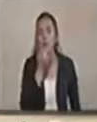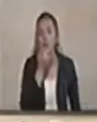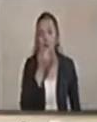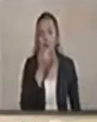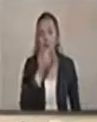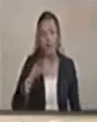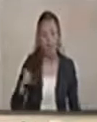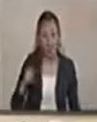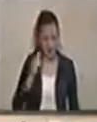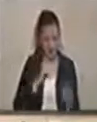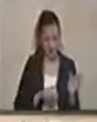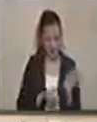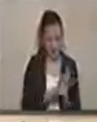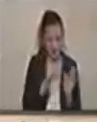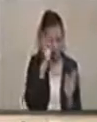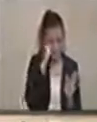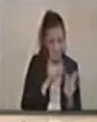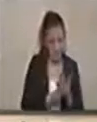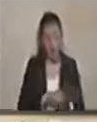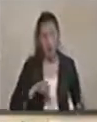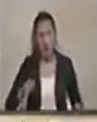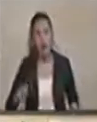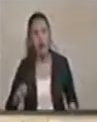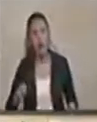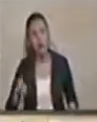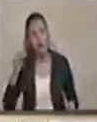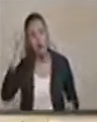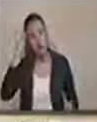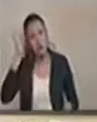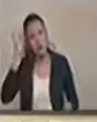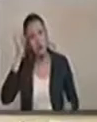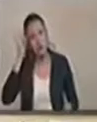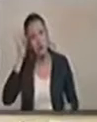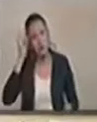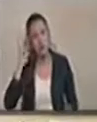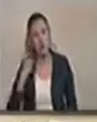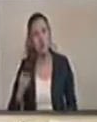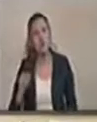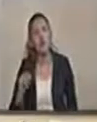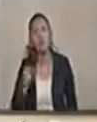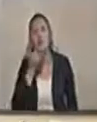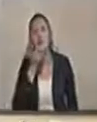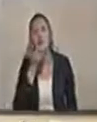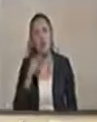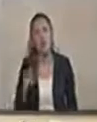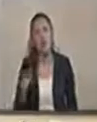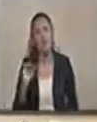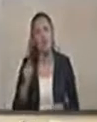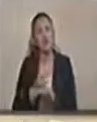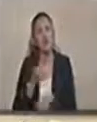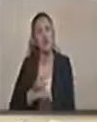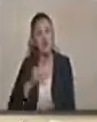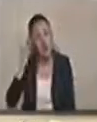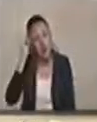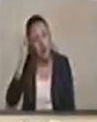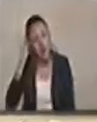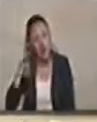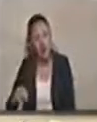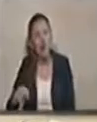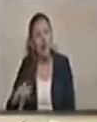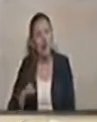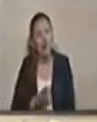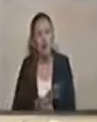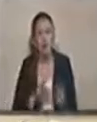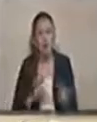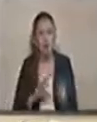y el porte dentro de la dosis mínima está despenalizado, descriminalizado, pero la sustancia